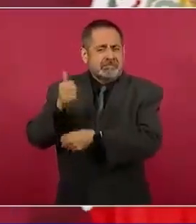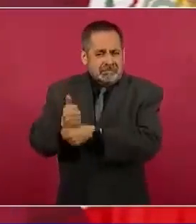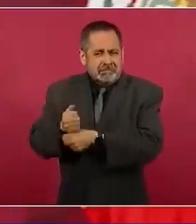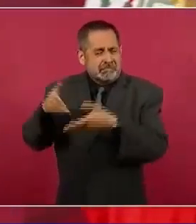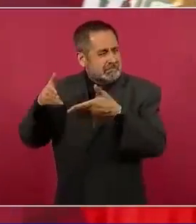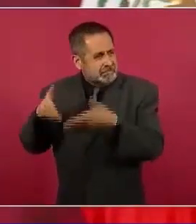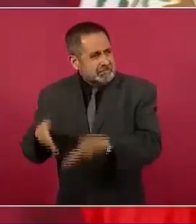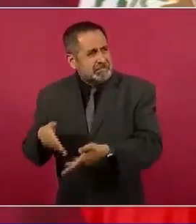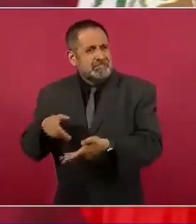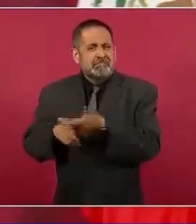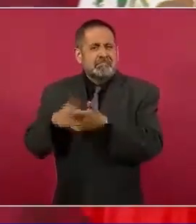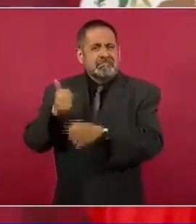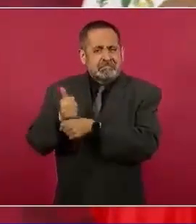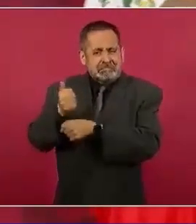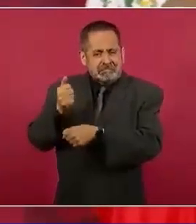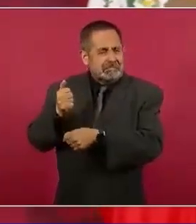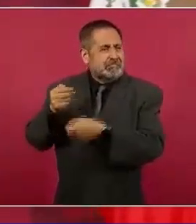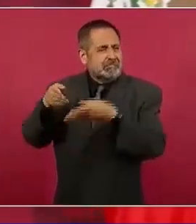bisabuelos, abuelos.